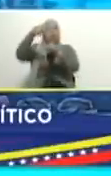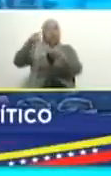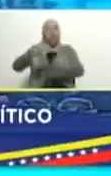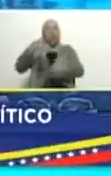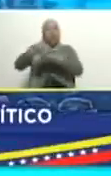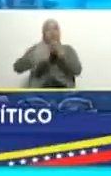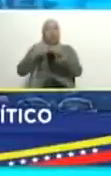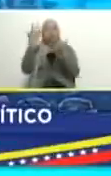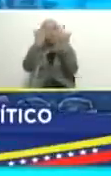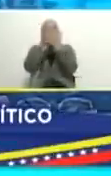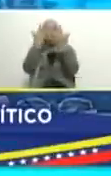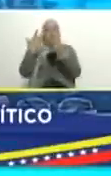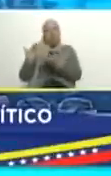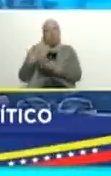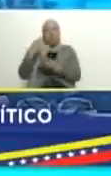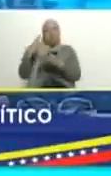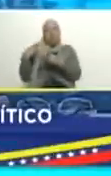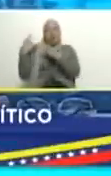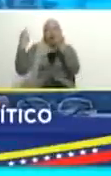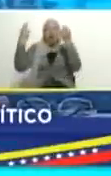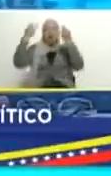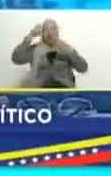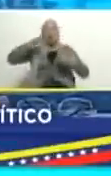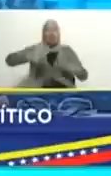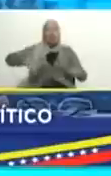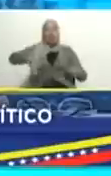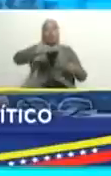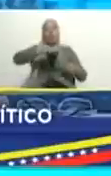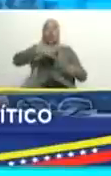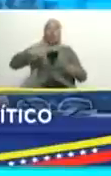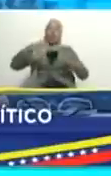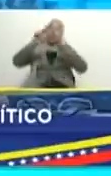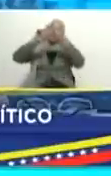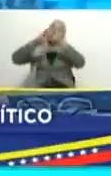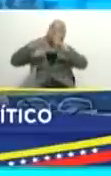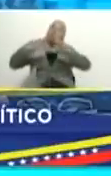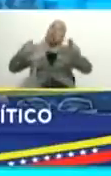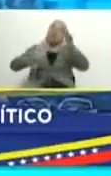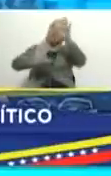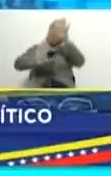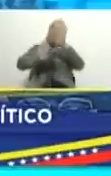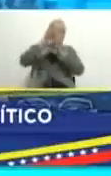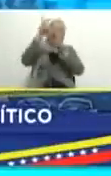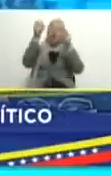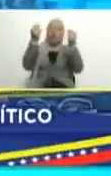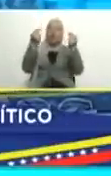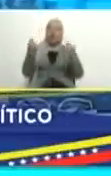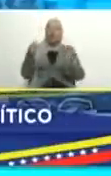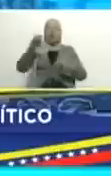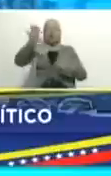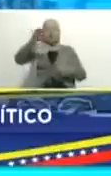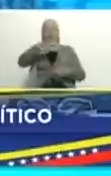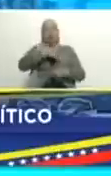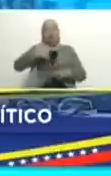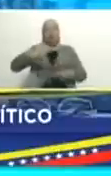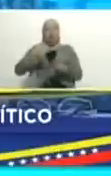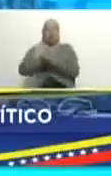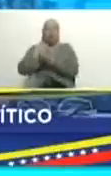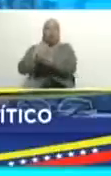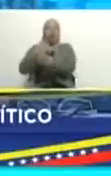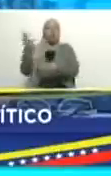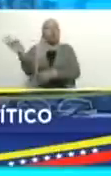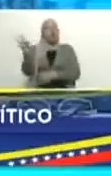comprender el alma profunda de un pueblo que quiere paz, que quiere prosperidad, que quiere patria, que ama su